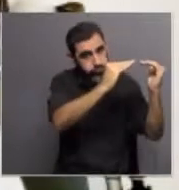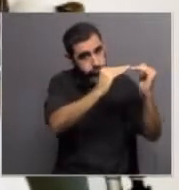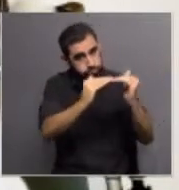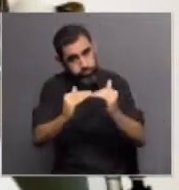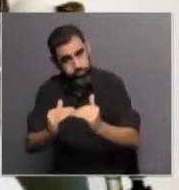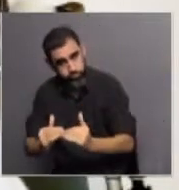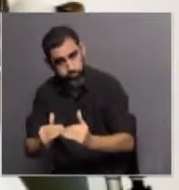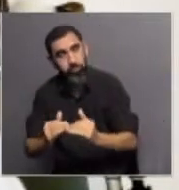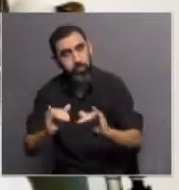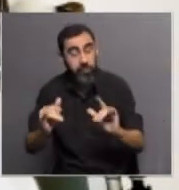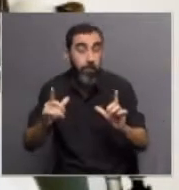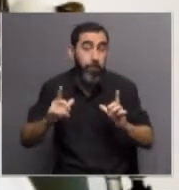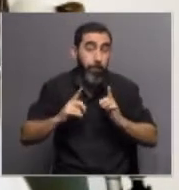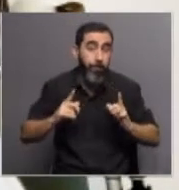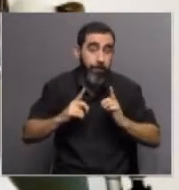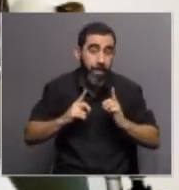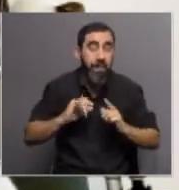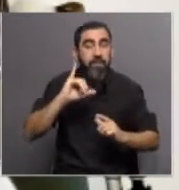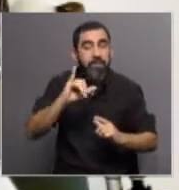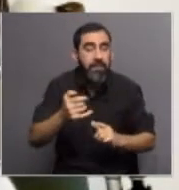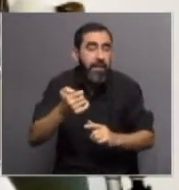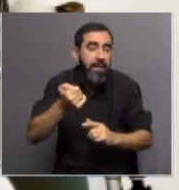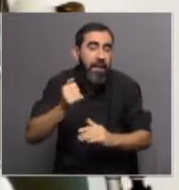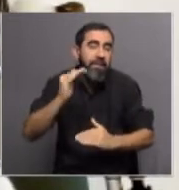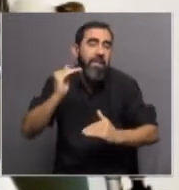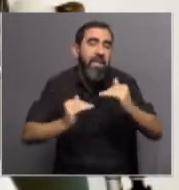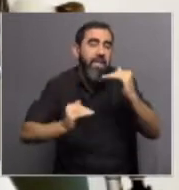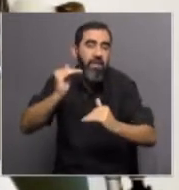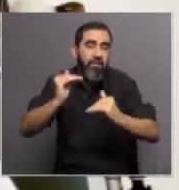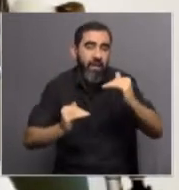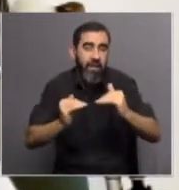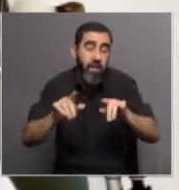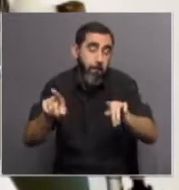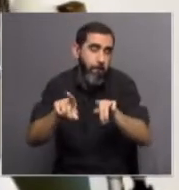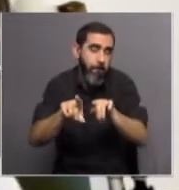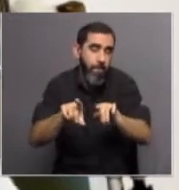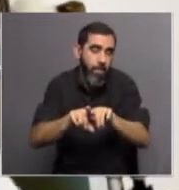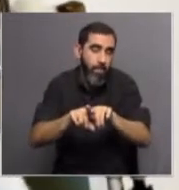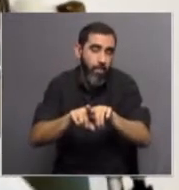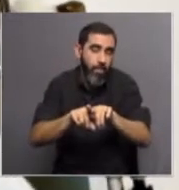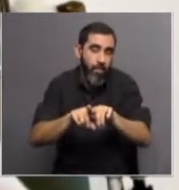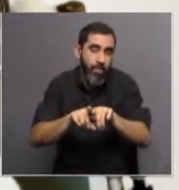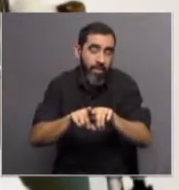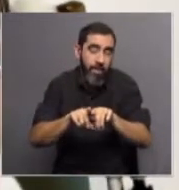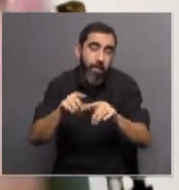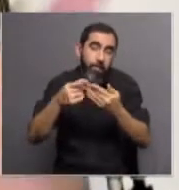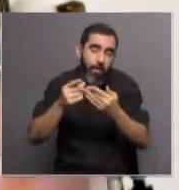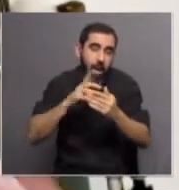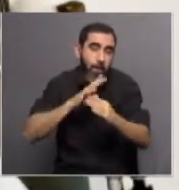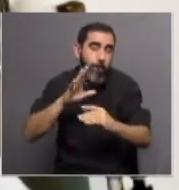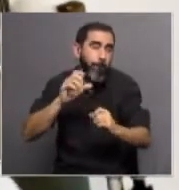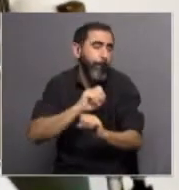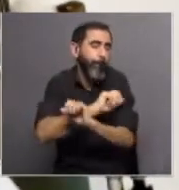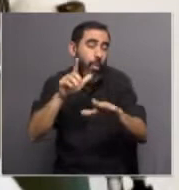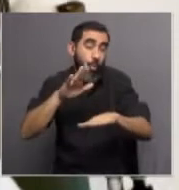pronunciado, esperanzador, que sí, que estamos llegando recién a los niveles esos que vimos en el crecimiento, ¿no?